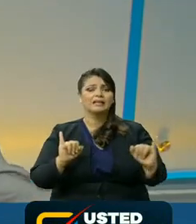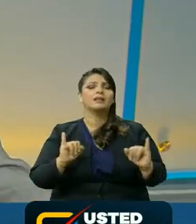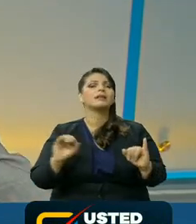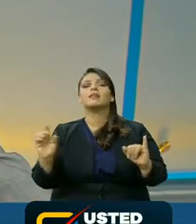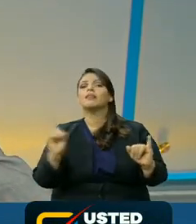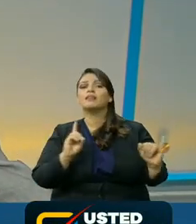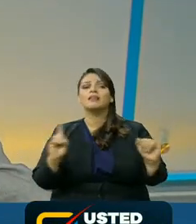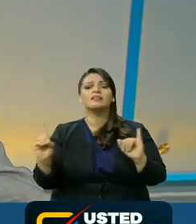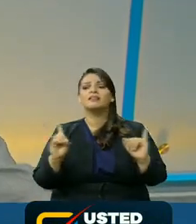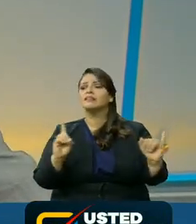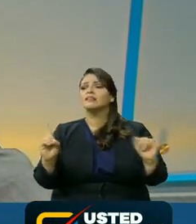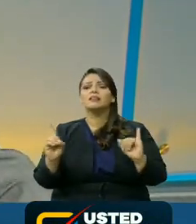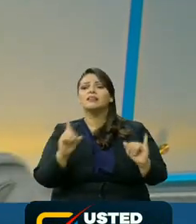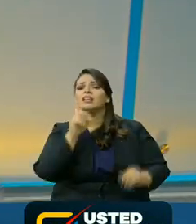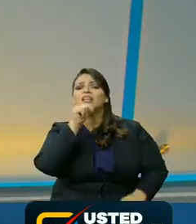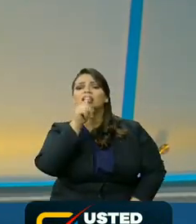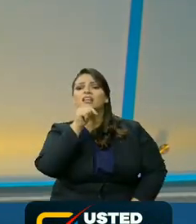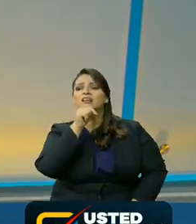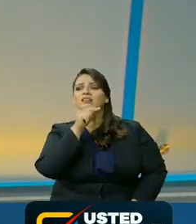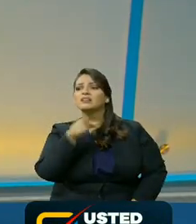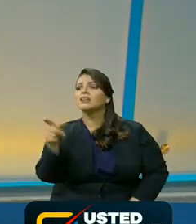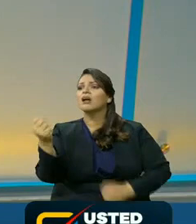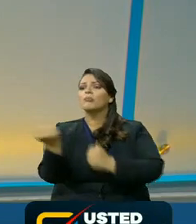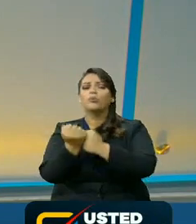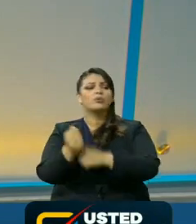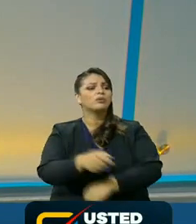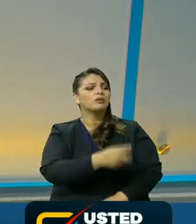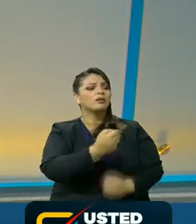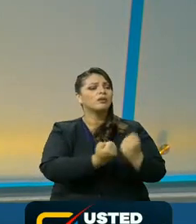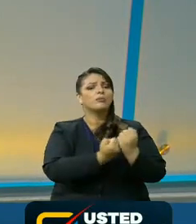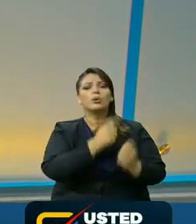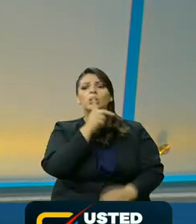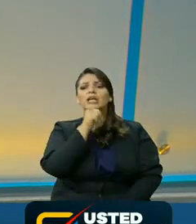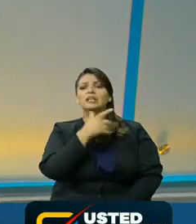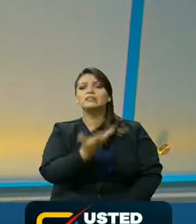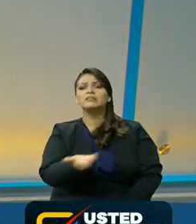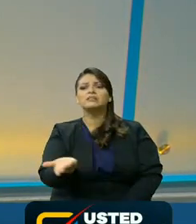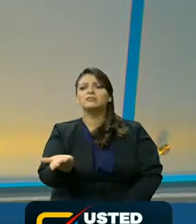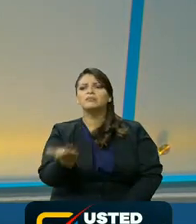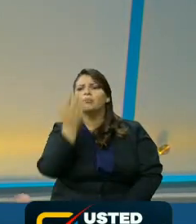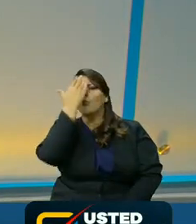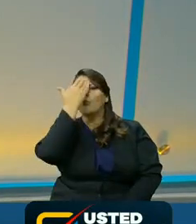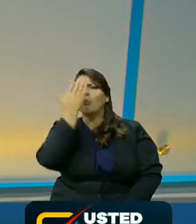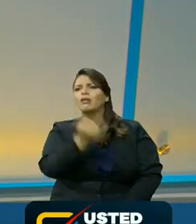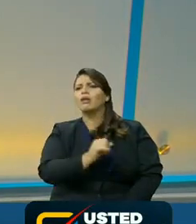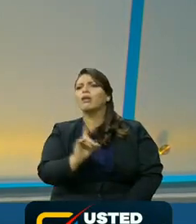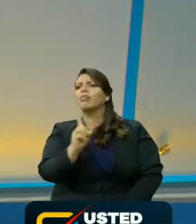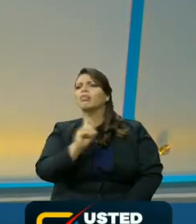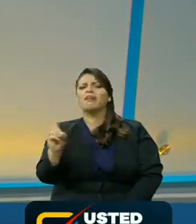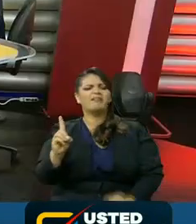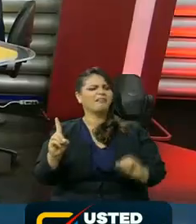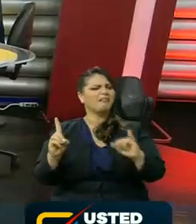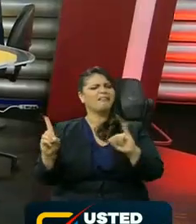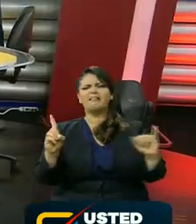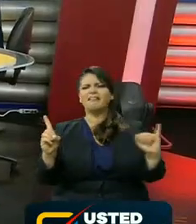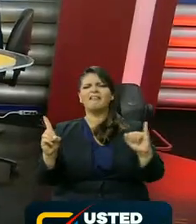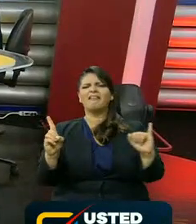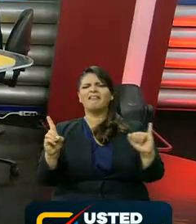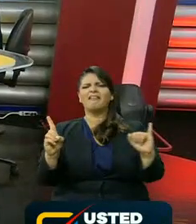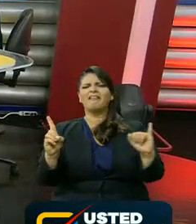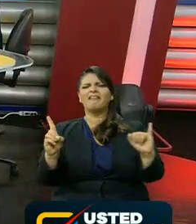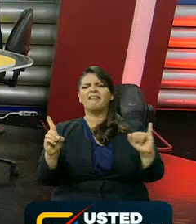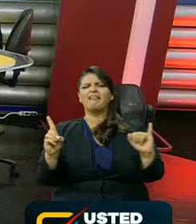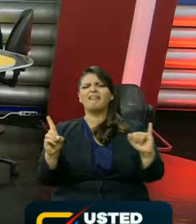izquierdista de verdad y quién es derechista de verdad. ¿Por qué se usa esa expresión de izquierda o de derecha sin que haya en verdad una